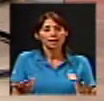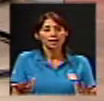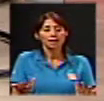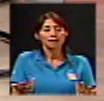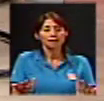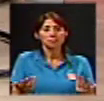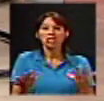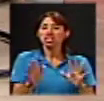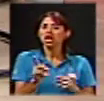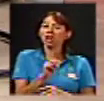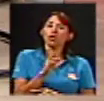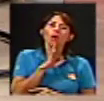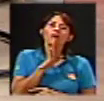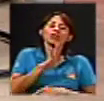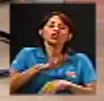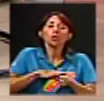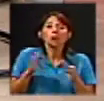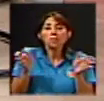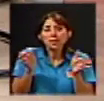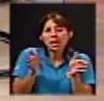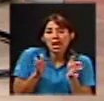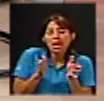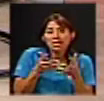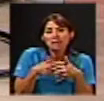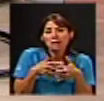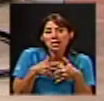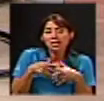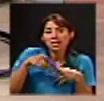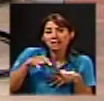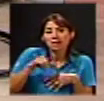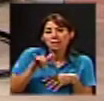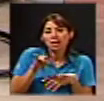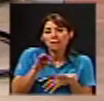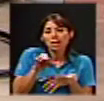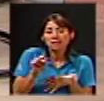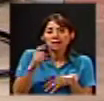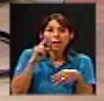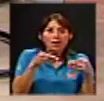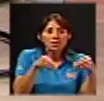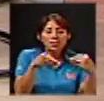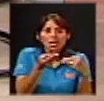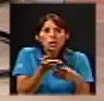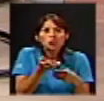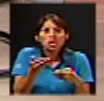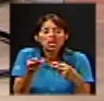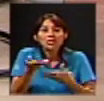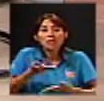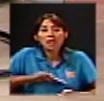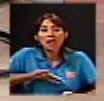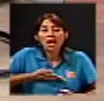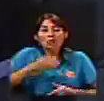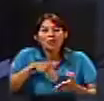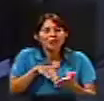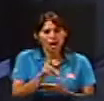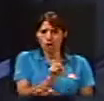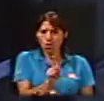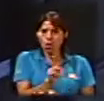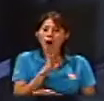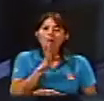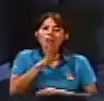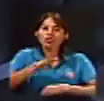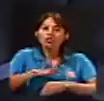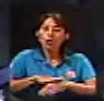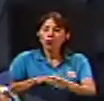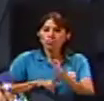ya no hablar de pymes para vender cositas ahí en el mercado central, no, hablamos de pymes o en desarrollo de empresas que